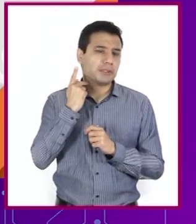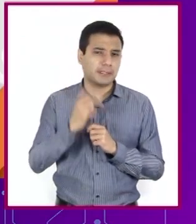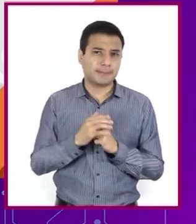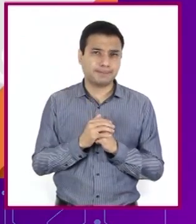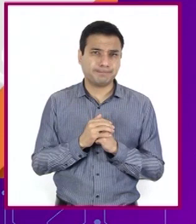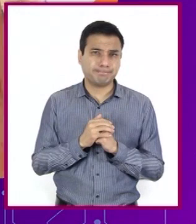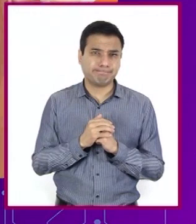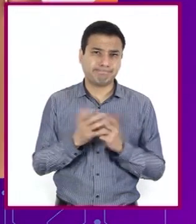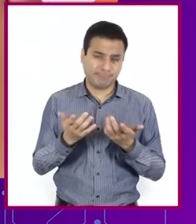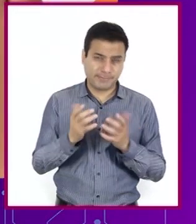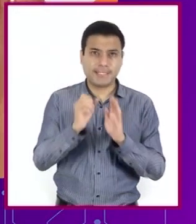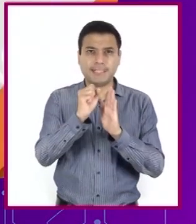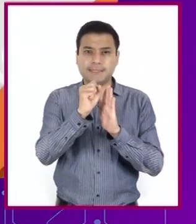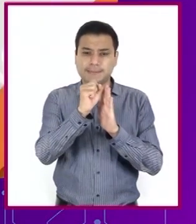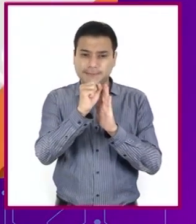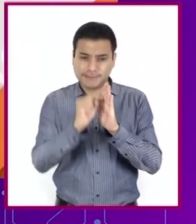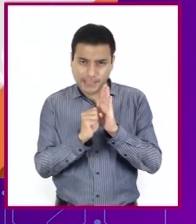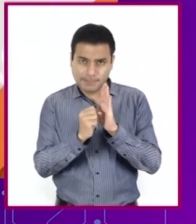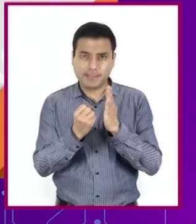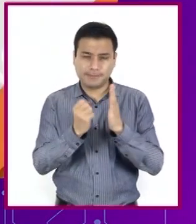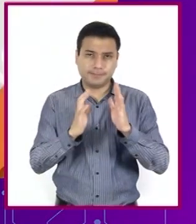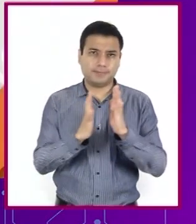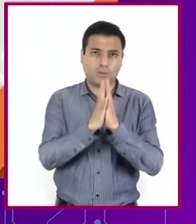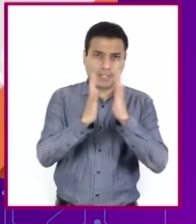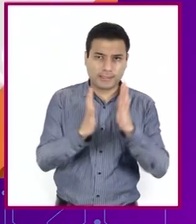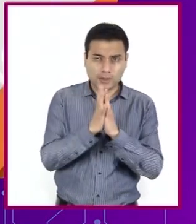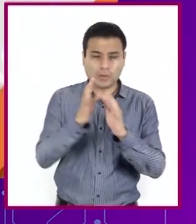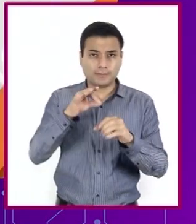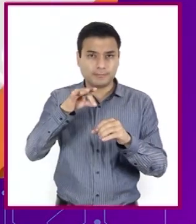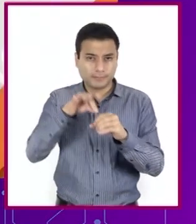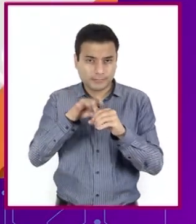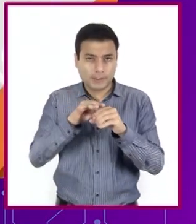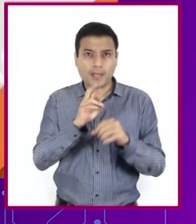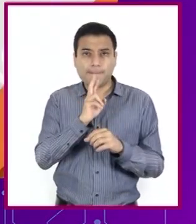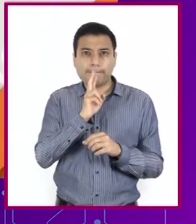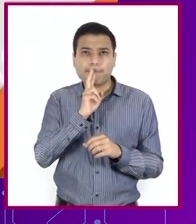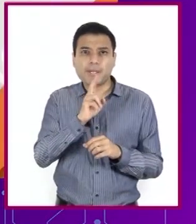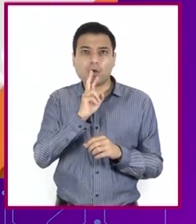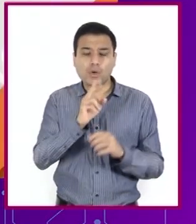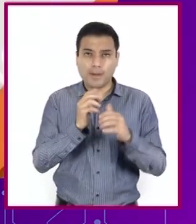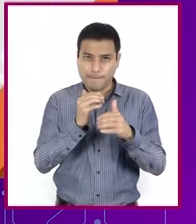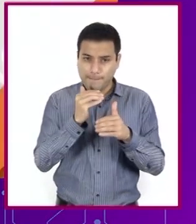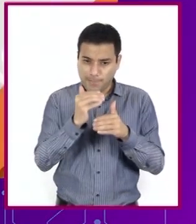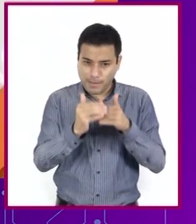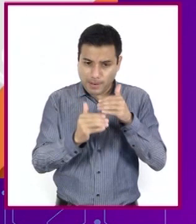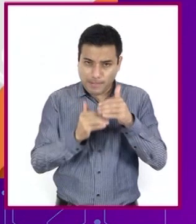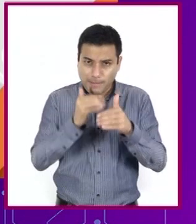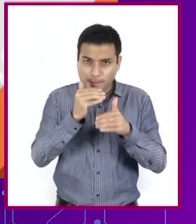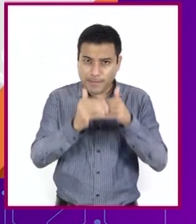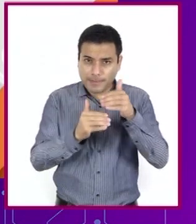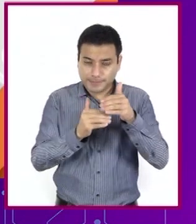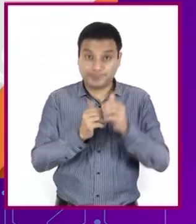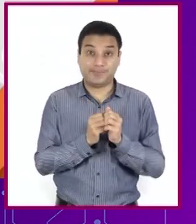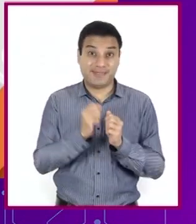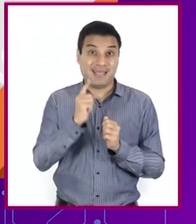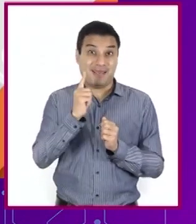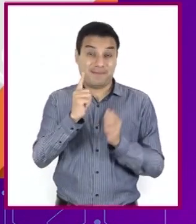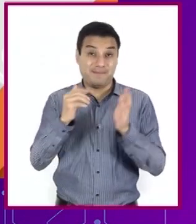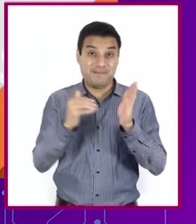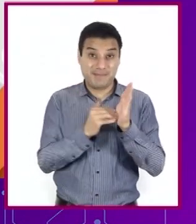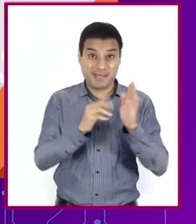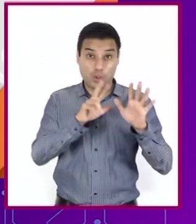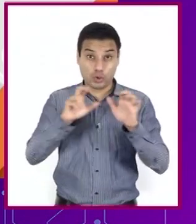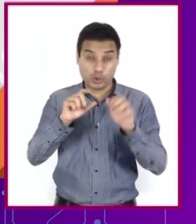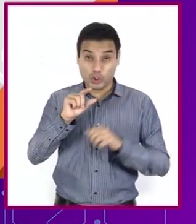progresó y el derecho de voto se amplió, tanto en el plano local como el nacional, a partir de